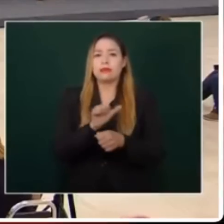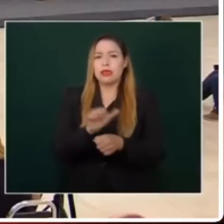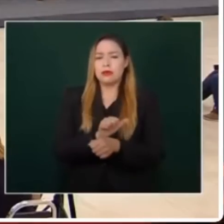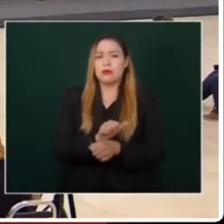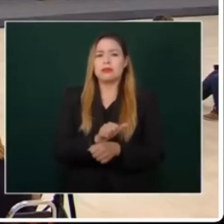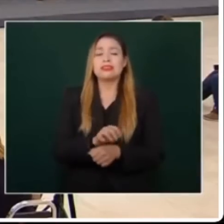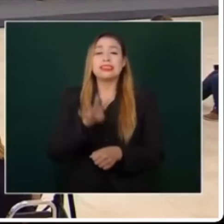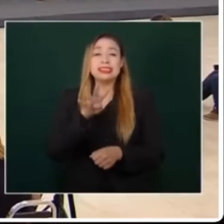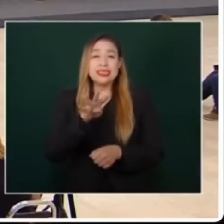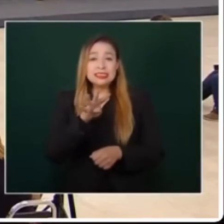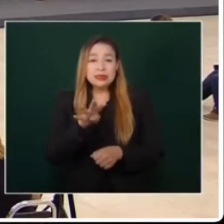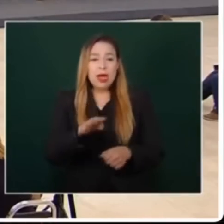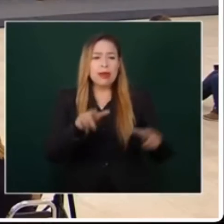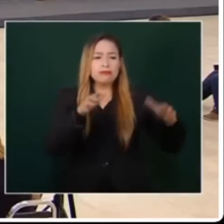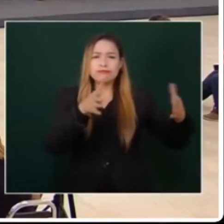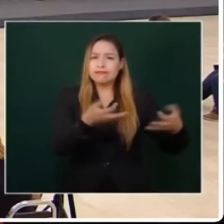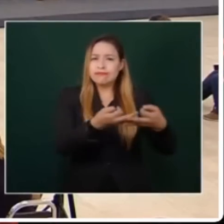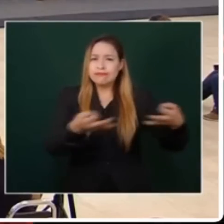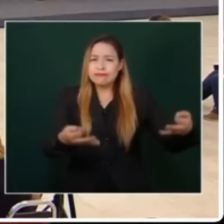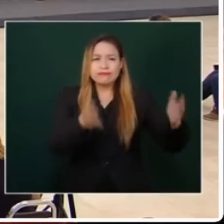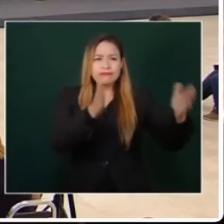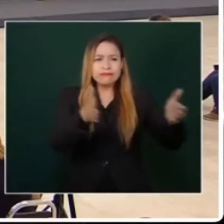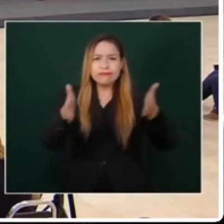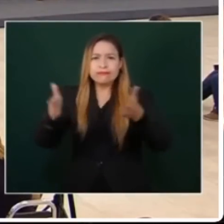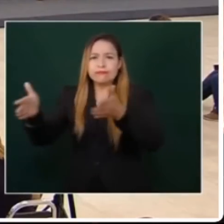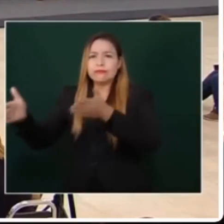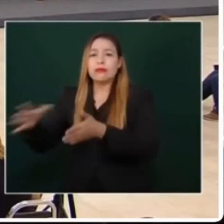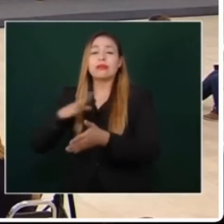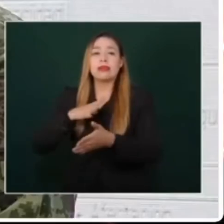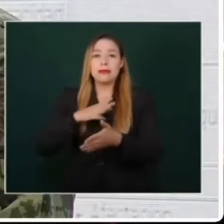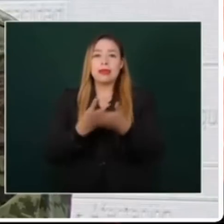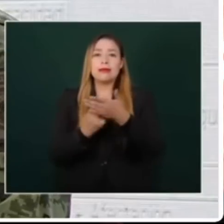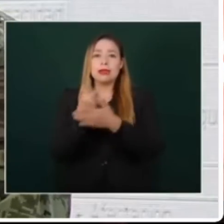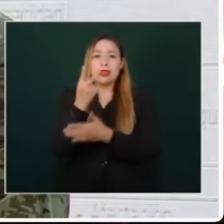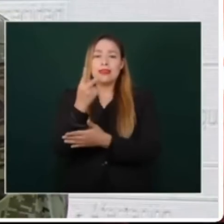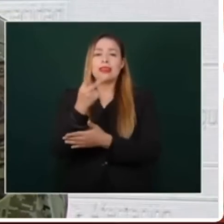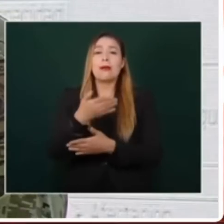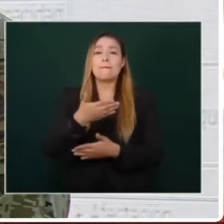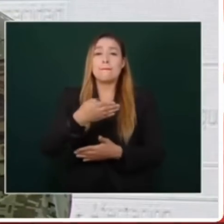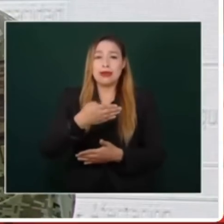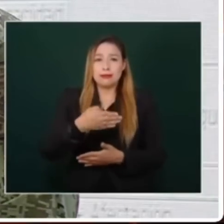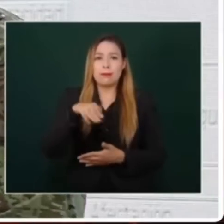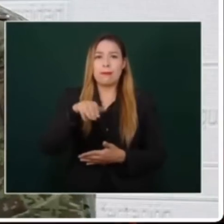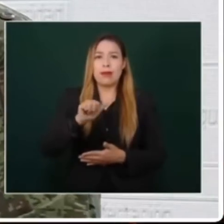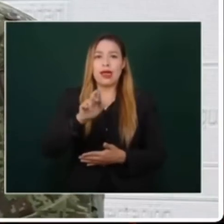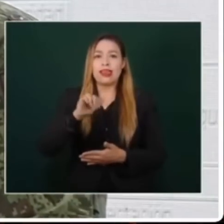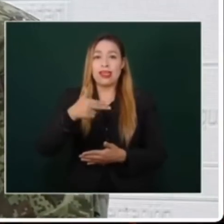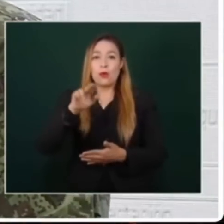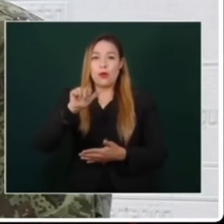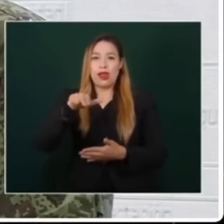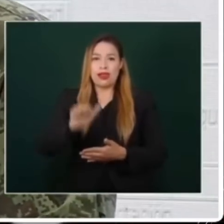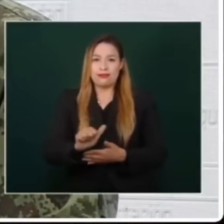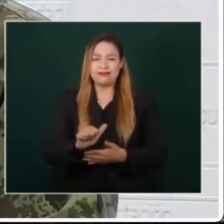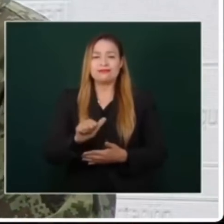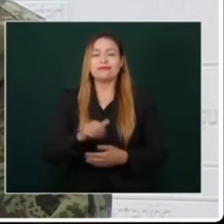plantíos de marihuana. En total hacen una extensión de 6.7 hectáreas.